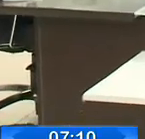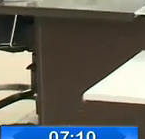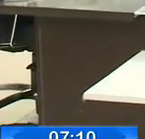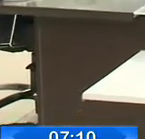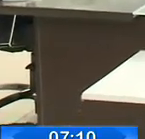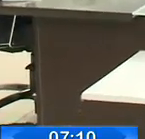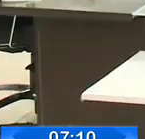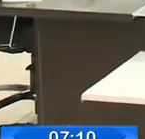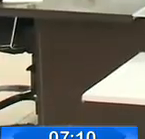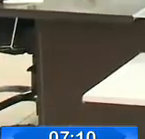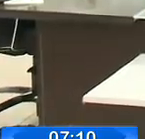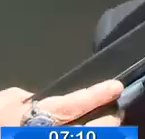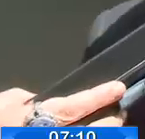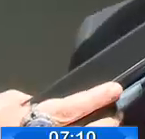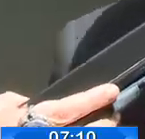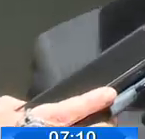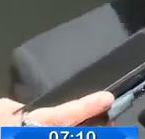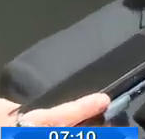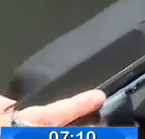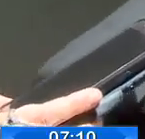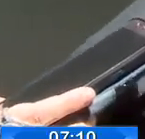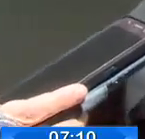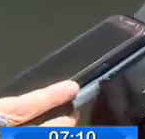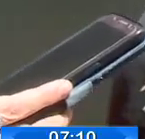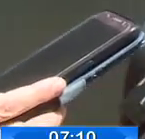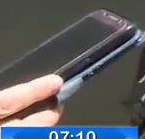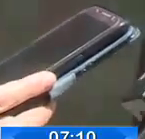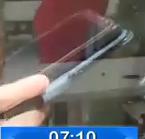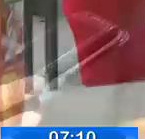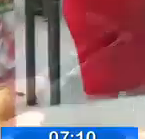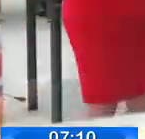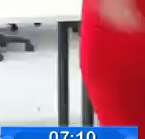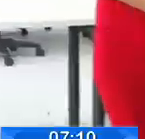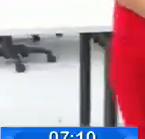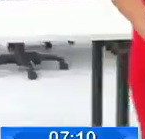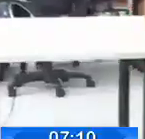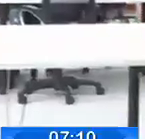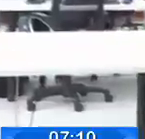al retornar en Televicentro, una breve pausa.